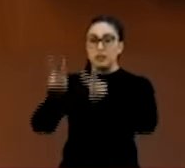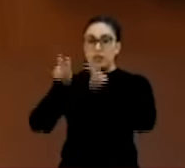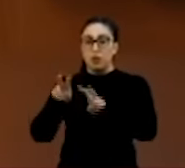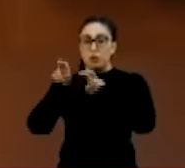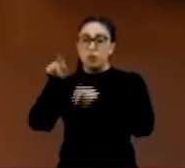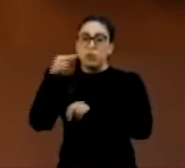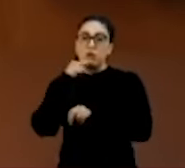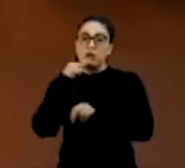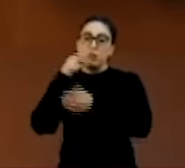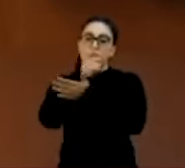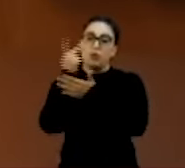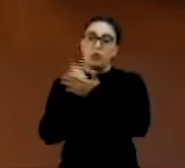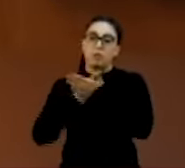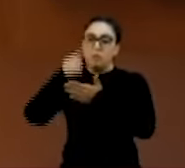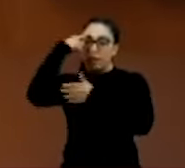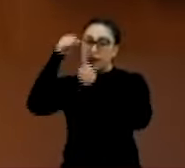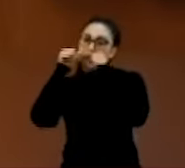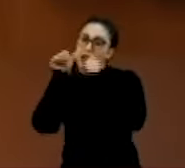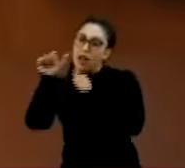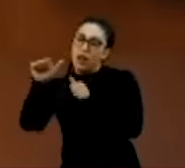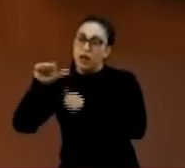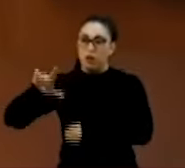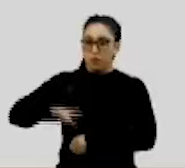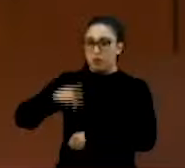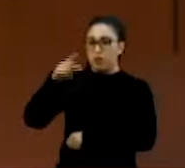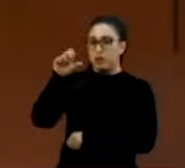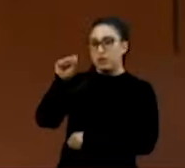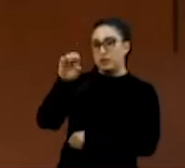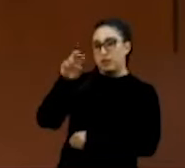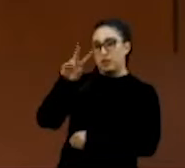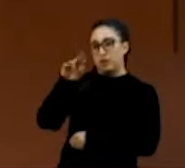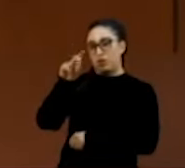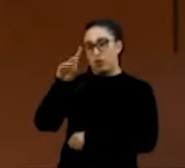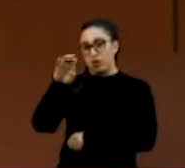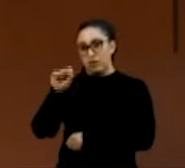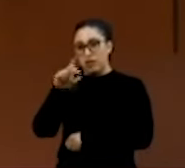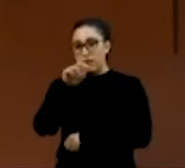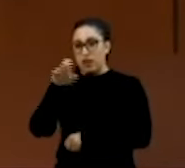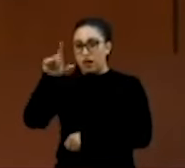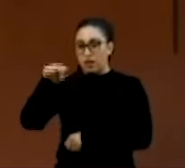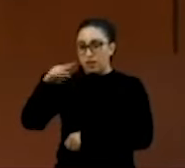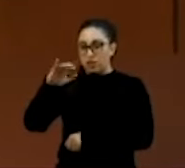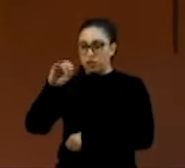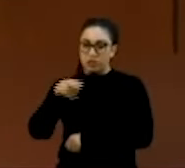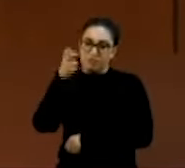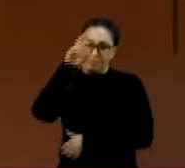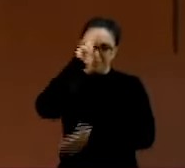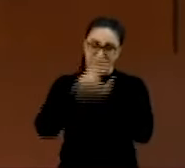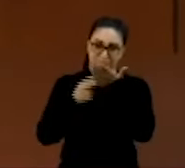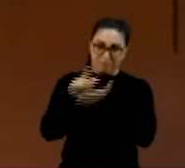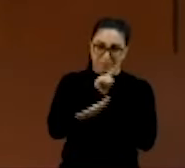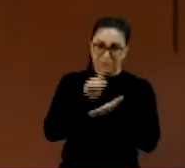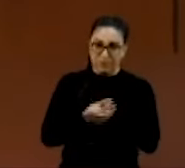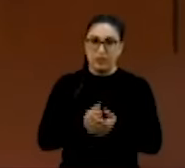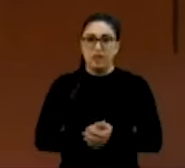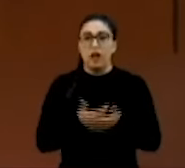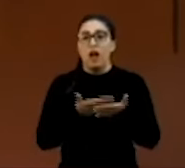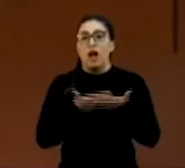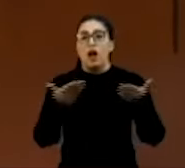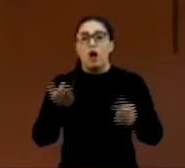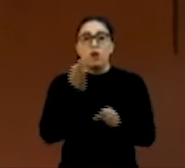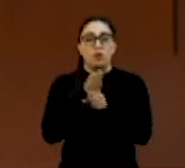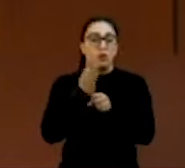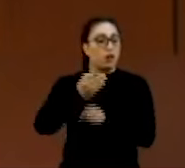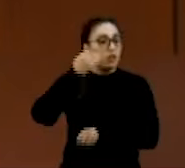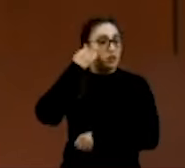la nación es ilegal y es inmoral. Este es el momento que el Senado de la República, a través de los tiempos oficiales,